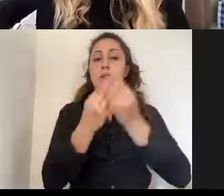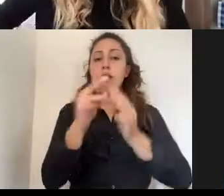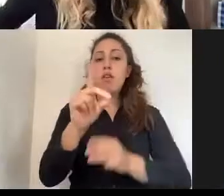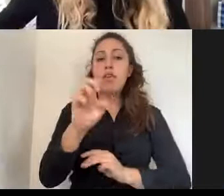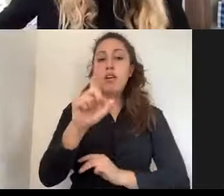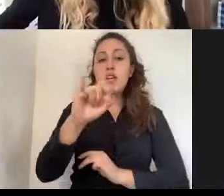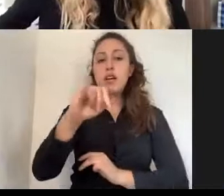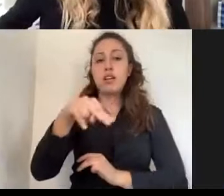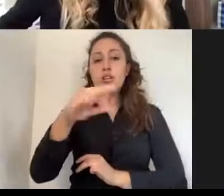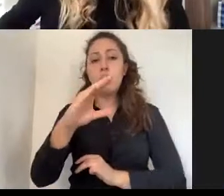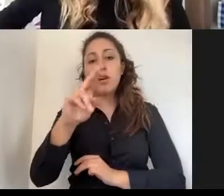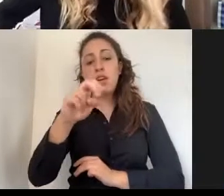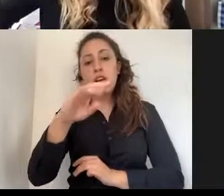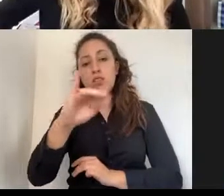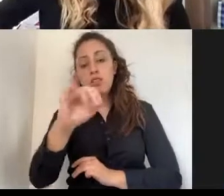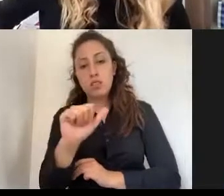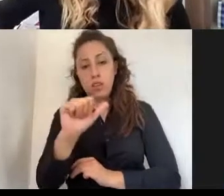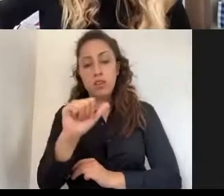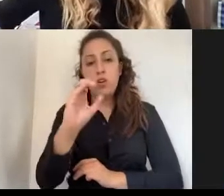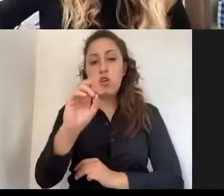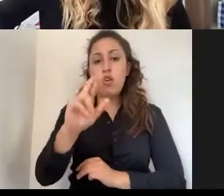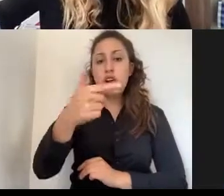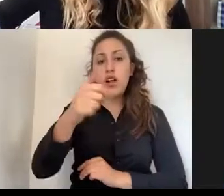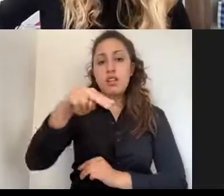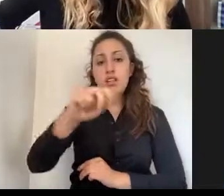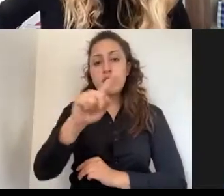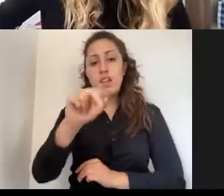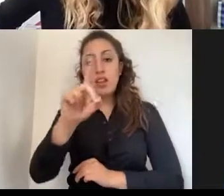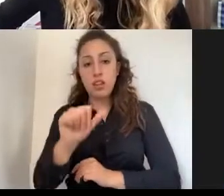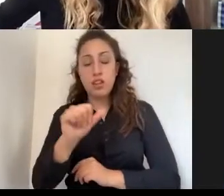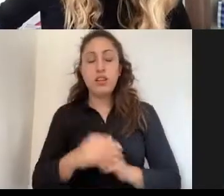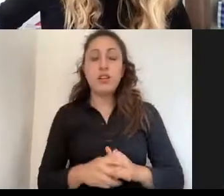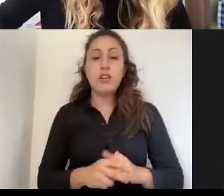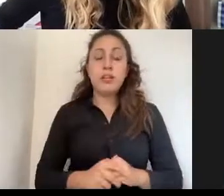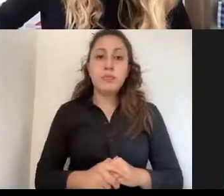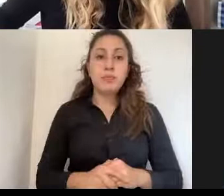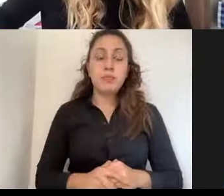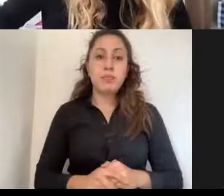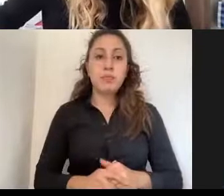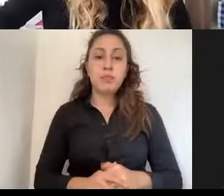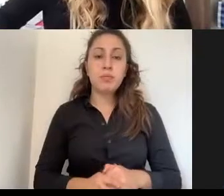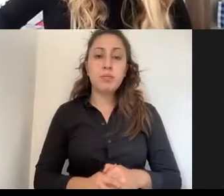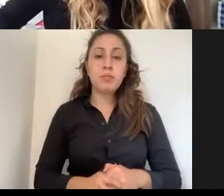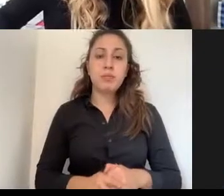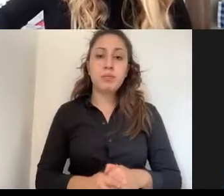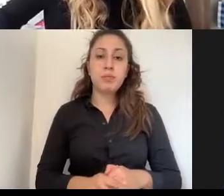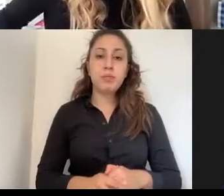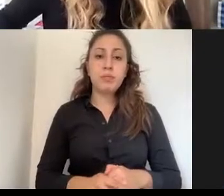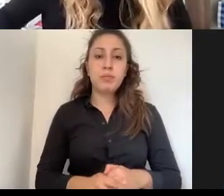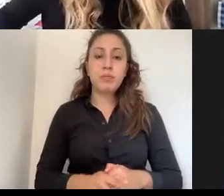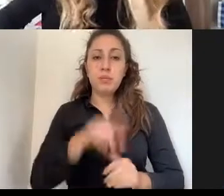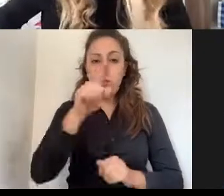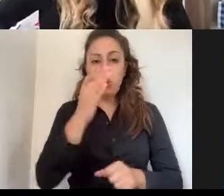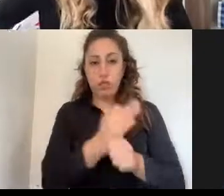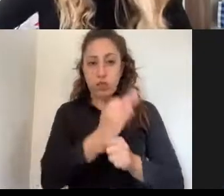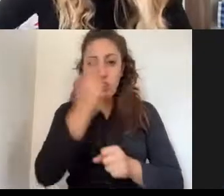penalidad correspondiente sobre delincuencia organizada. Tal es el caso que, bueno, si ustedes revisan el dictamen